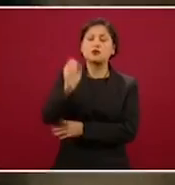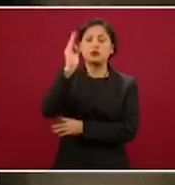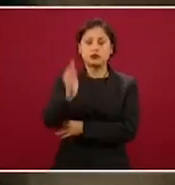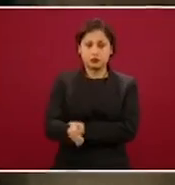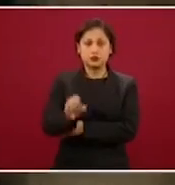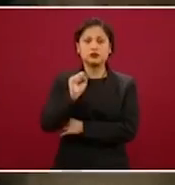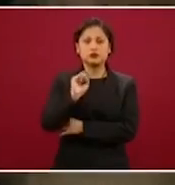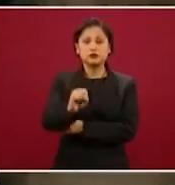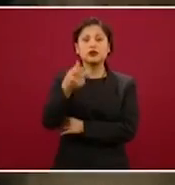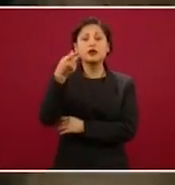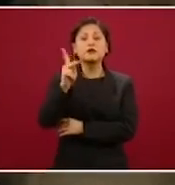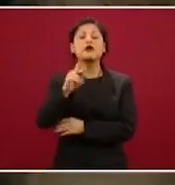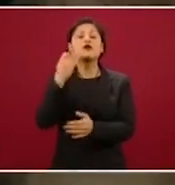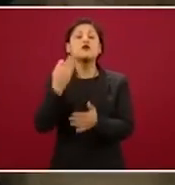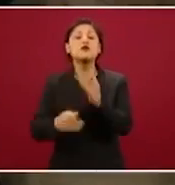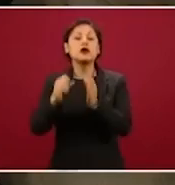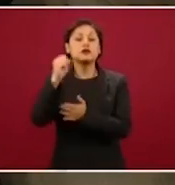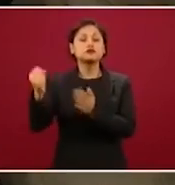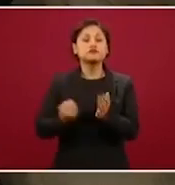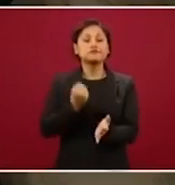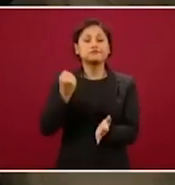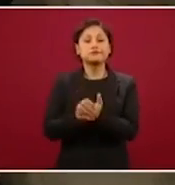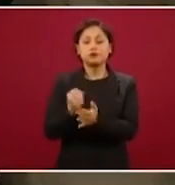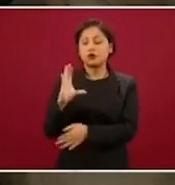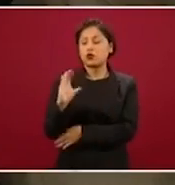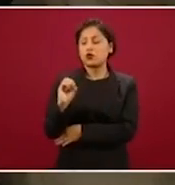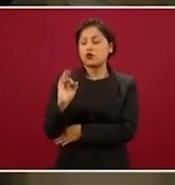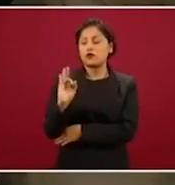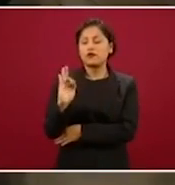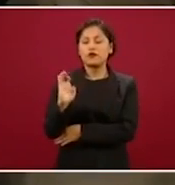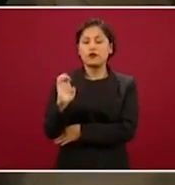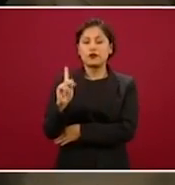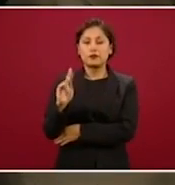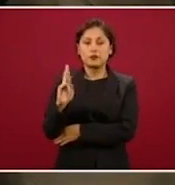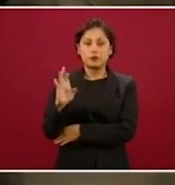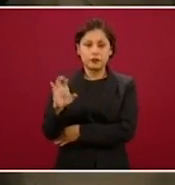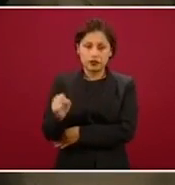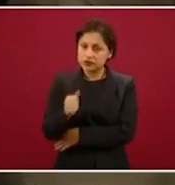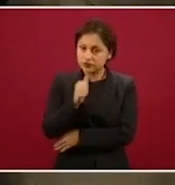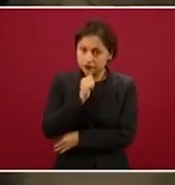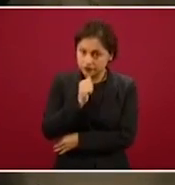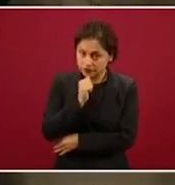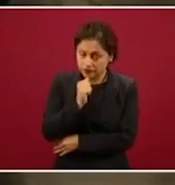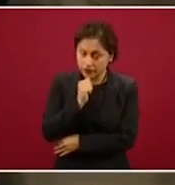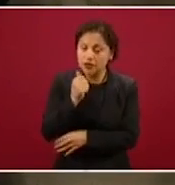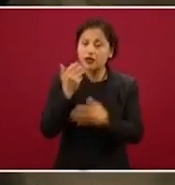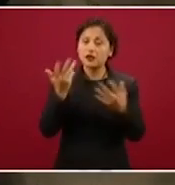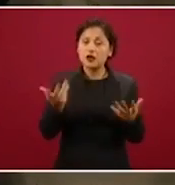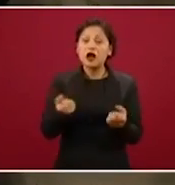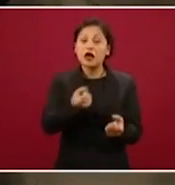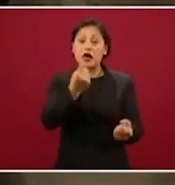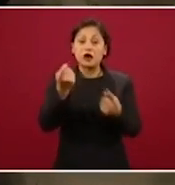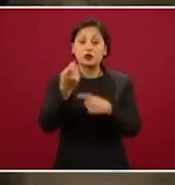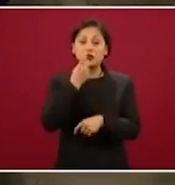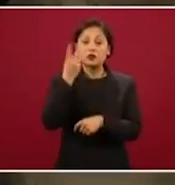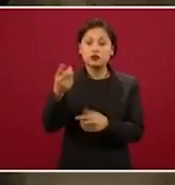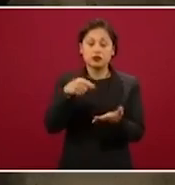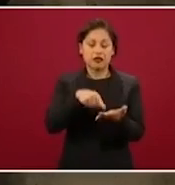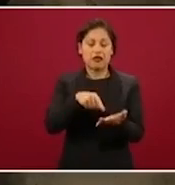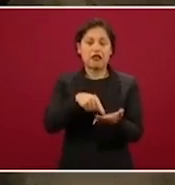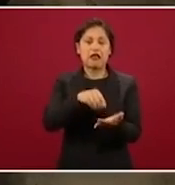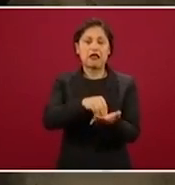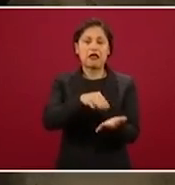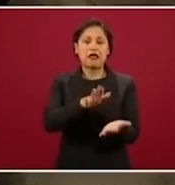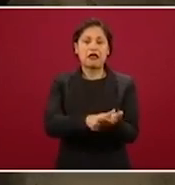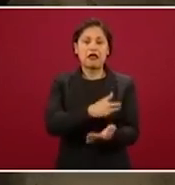registro sanitario de la COFEPRIS. Como usted dice, hay críticos que dicen que son piratas, pero también hay gente que le preocupa que no vayan a tener